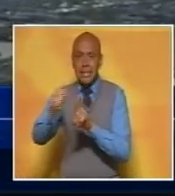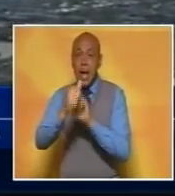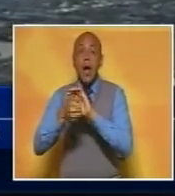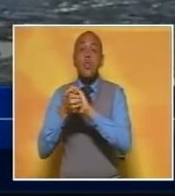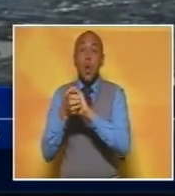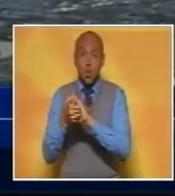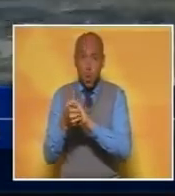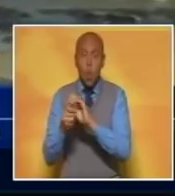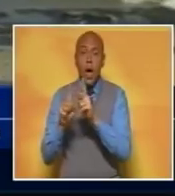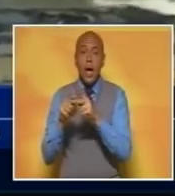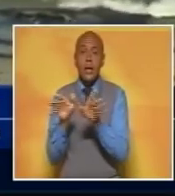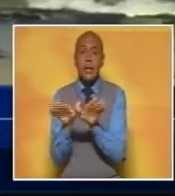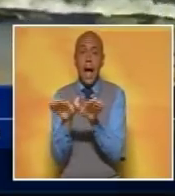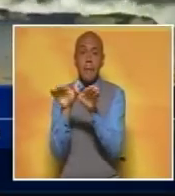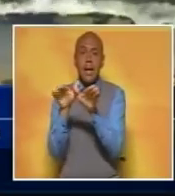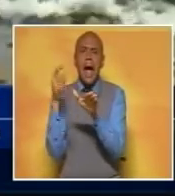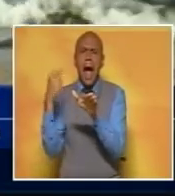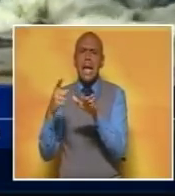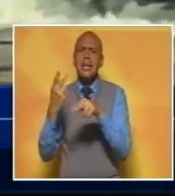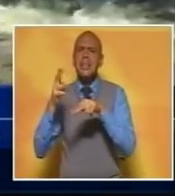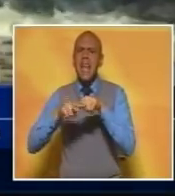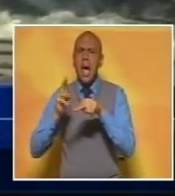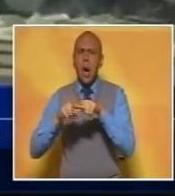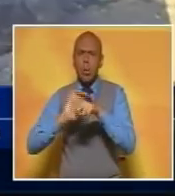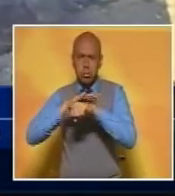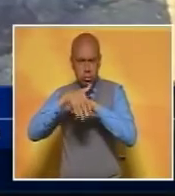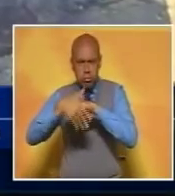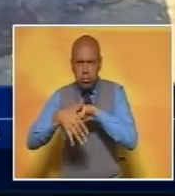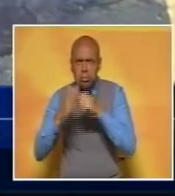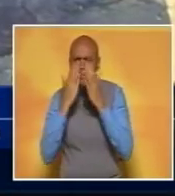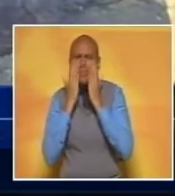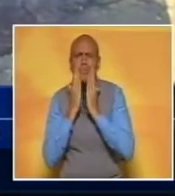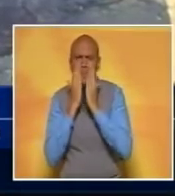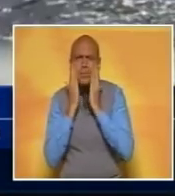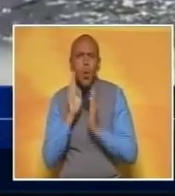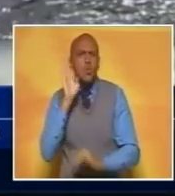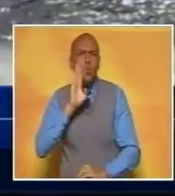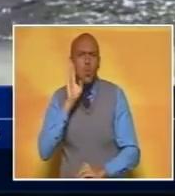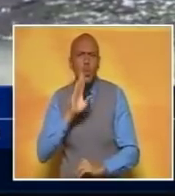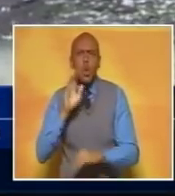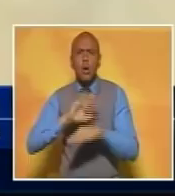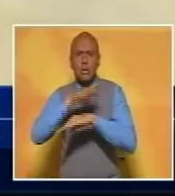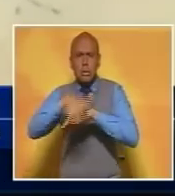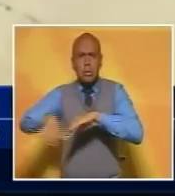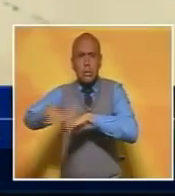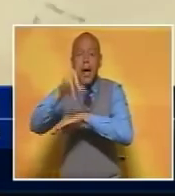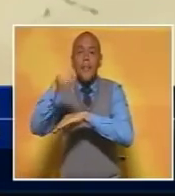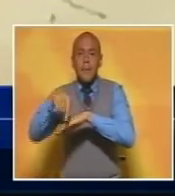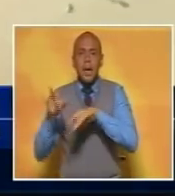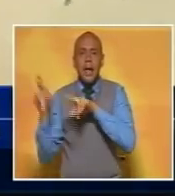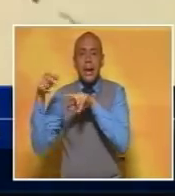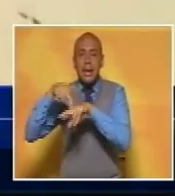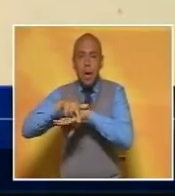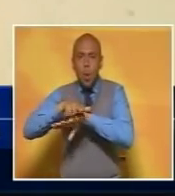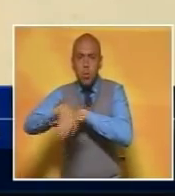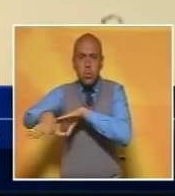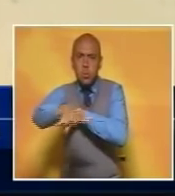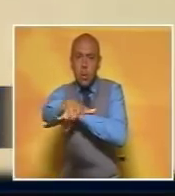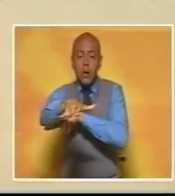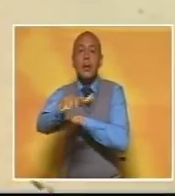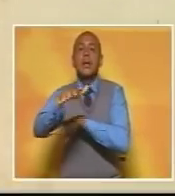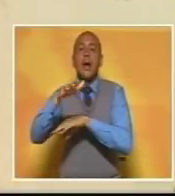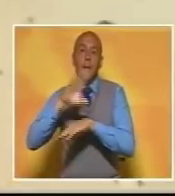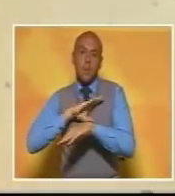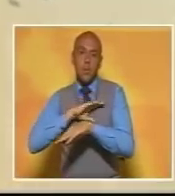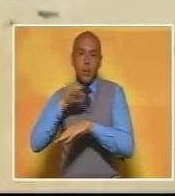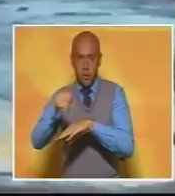han sido halladas bañadas en petróleo. Además, se han encontrado restos en la desembocadura del río San Francisco, el tercero más